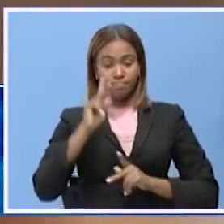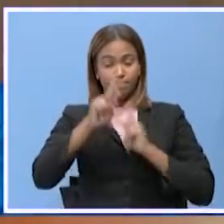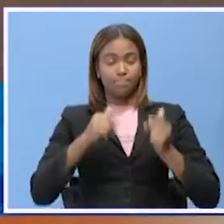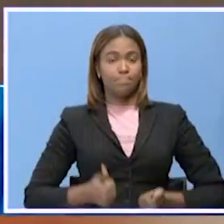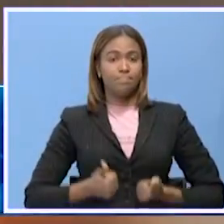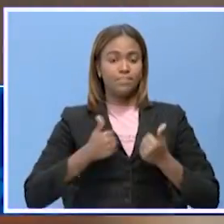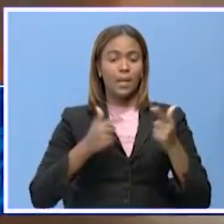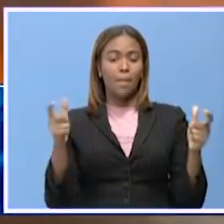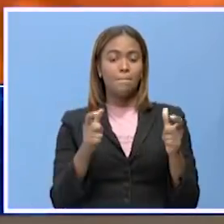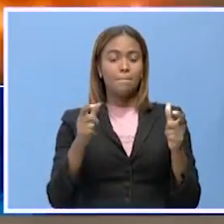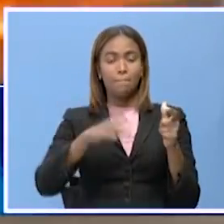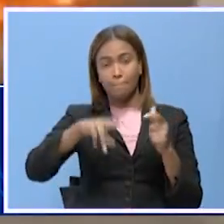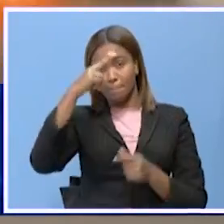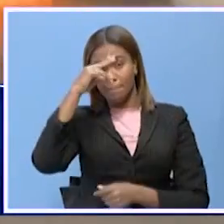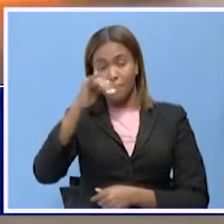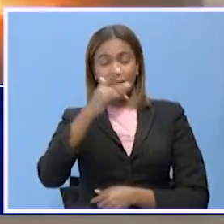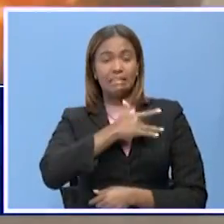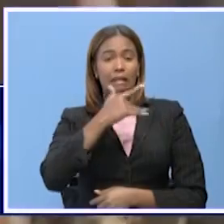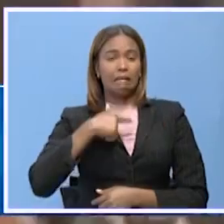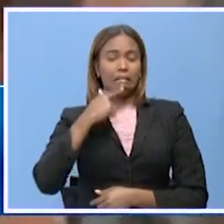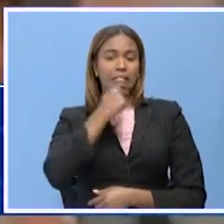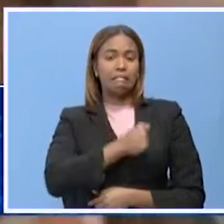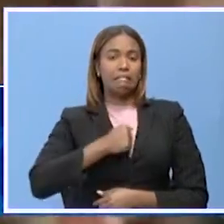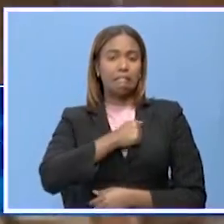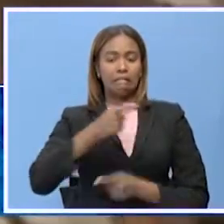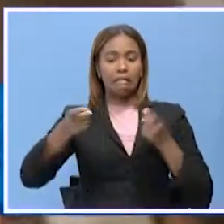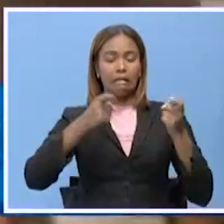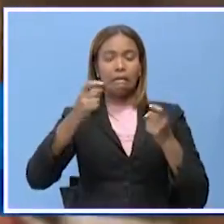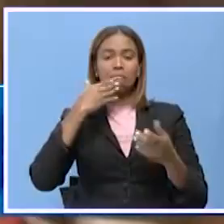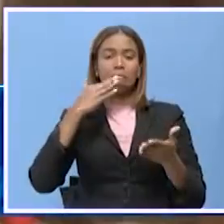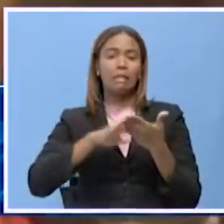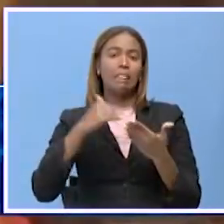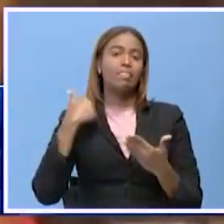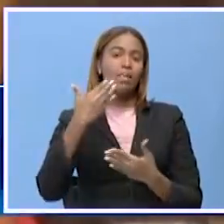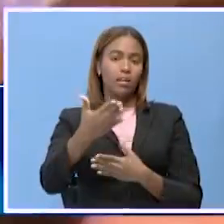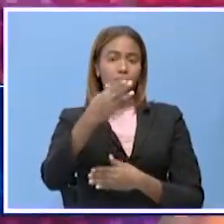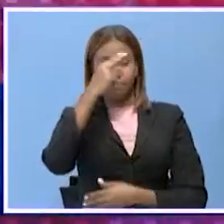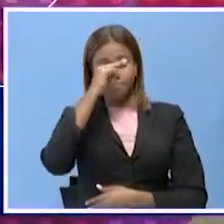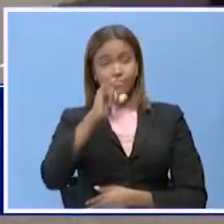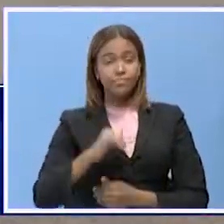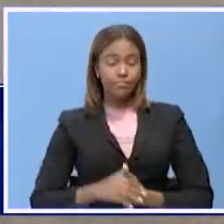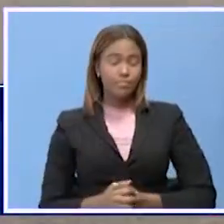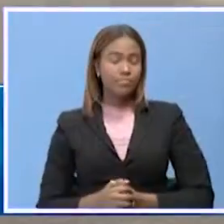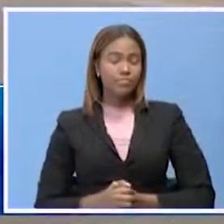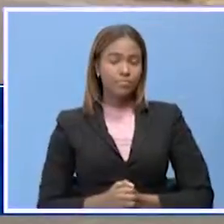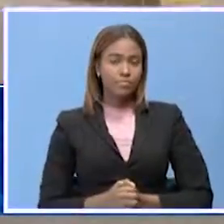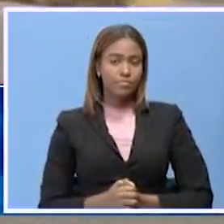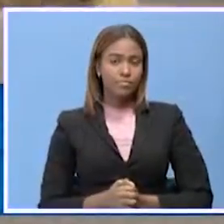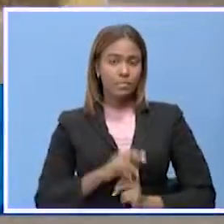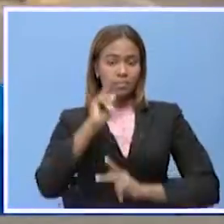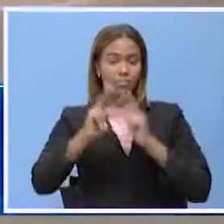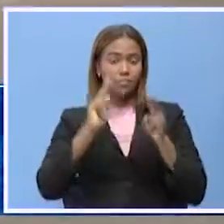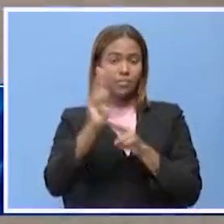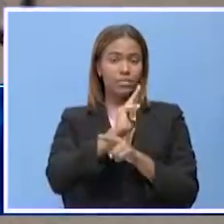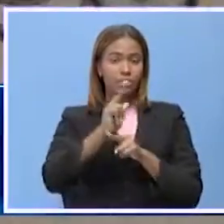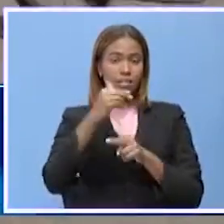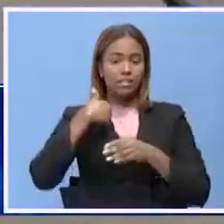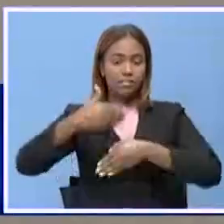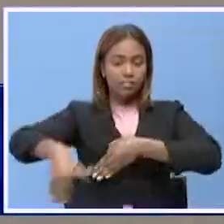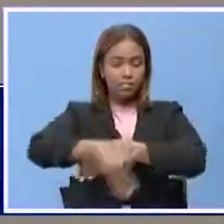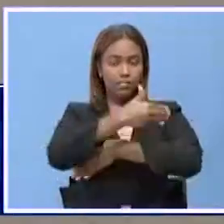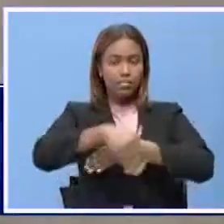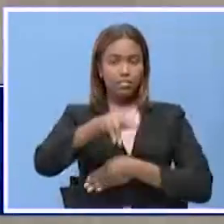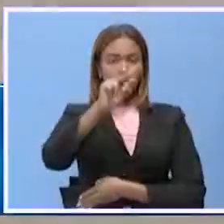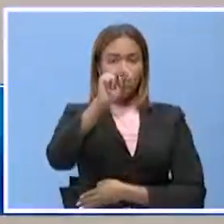Residentes en el pequeño Haití lamentan situación de ingobernabilidad que vive su país. Usuarios del corredor Núñez